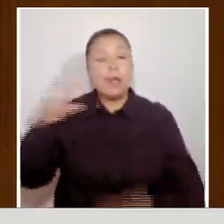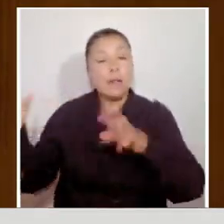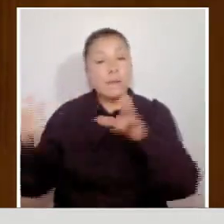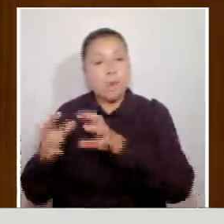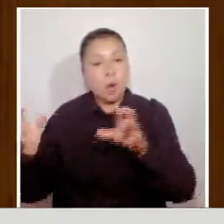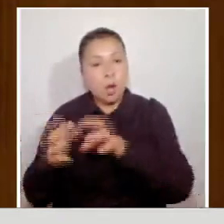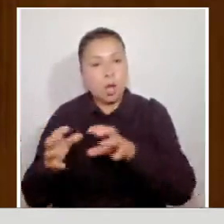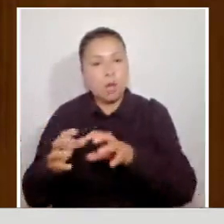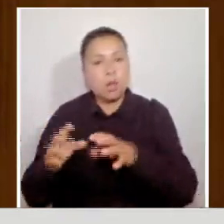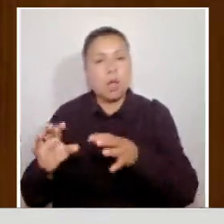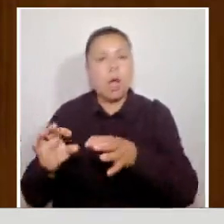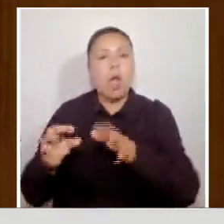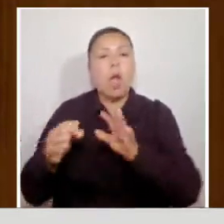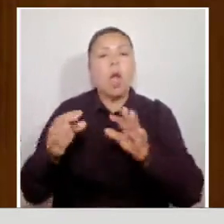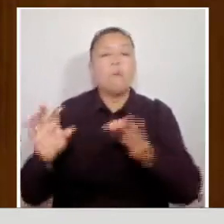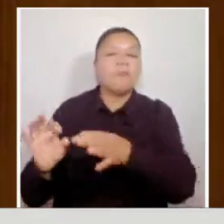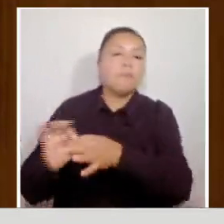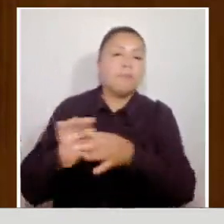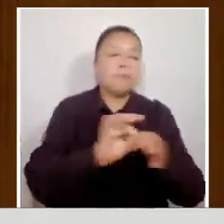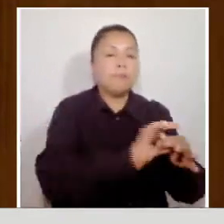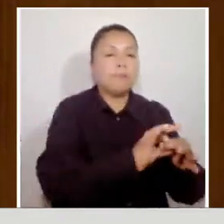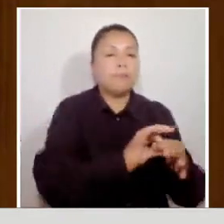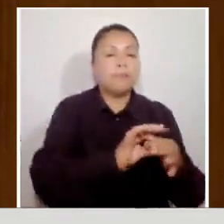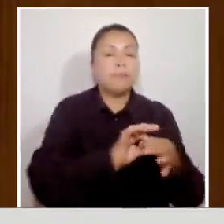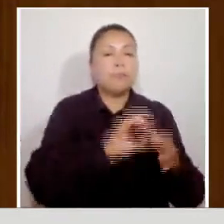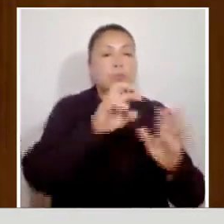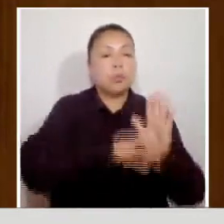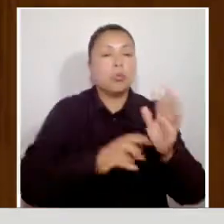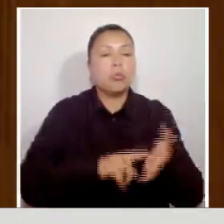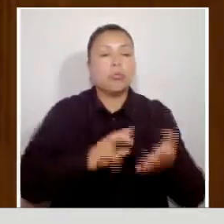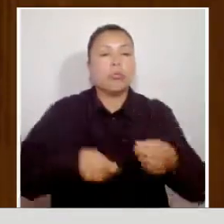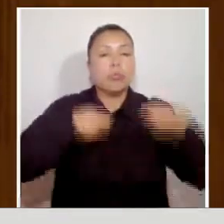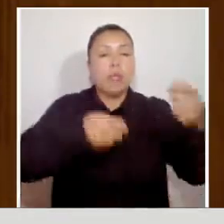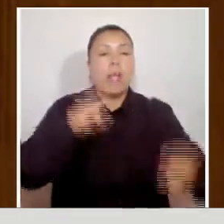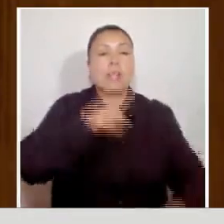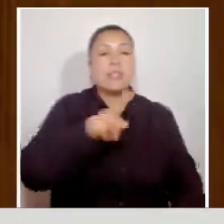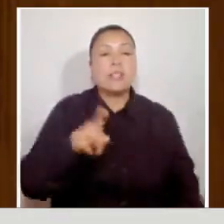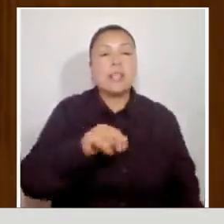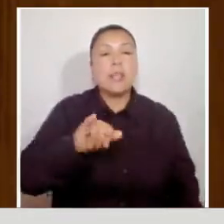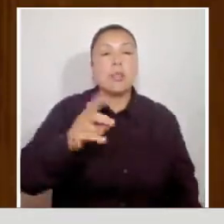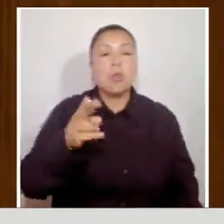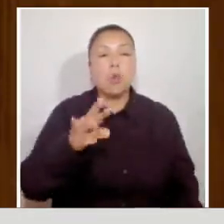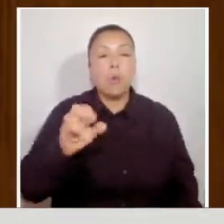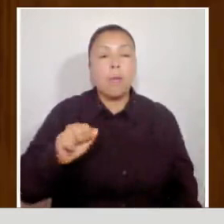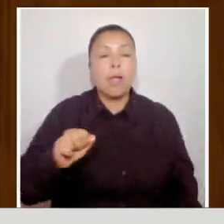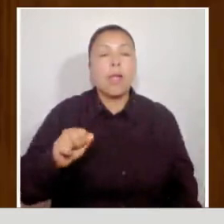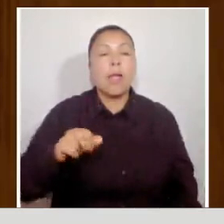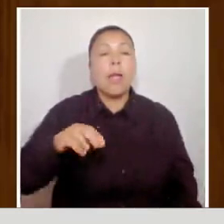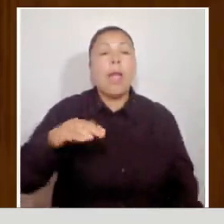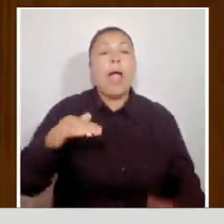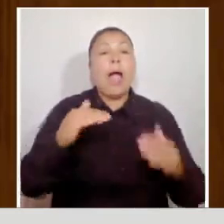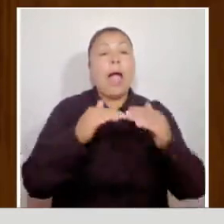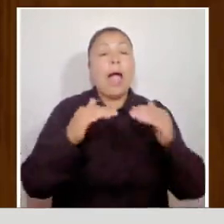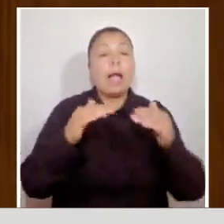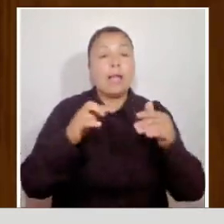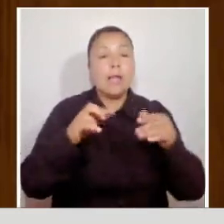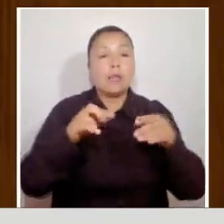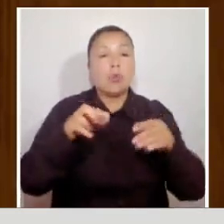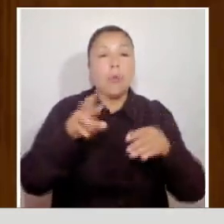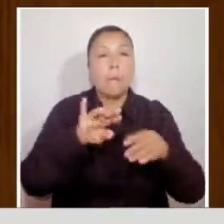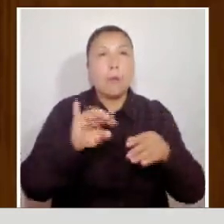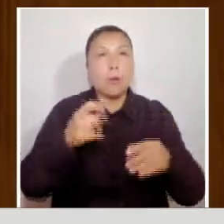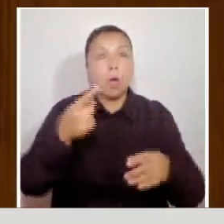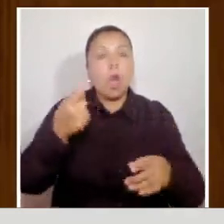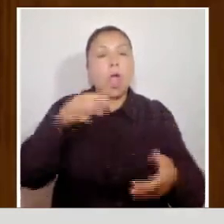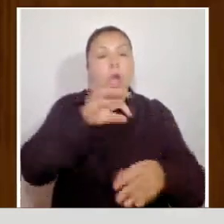moción señalan sus autores que el síndrome de alienación parental es un trastorno que se presenta en la